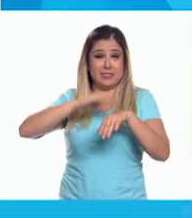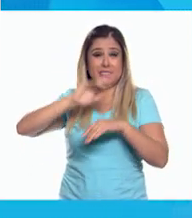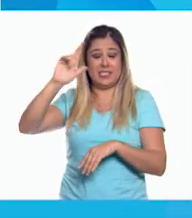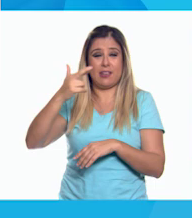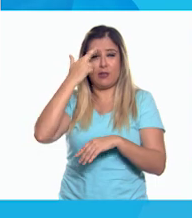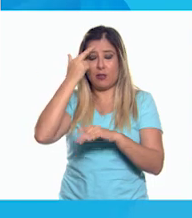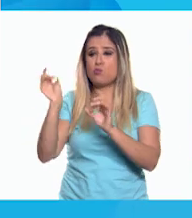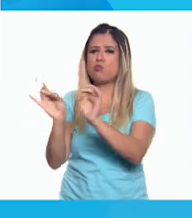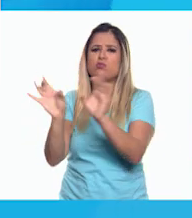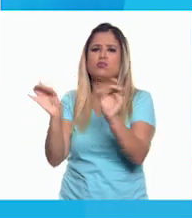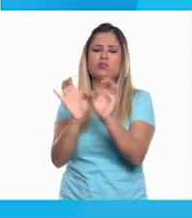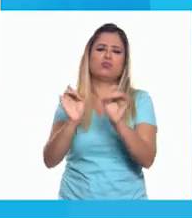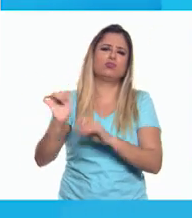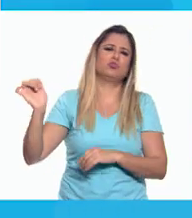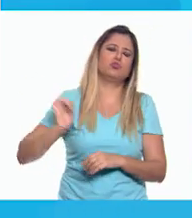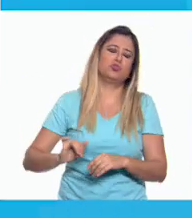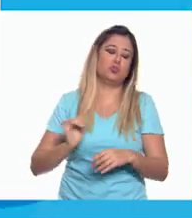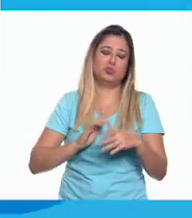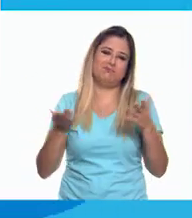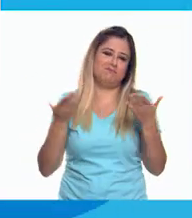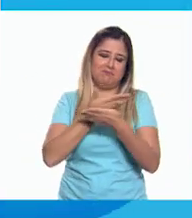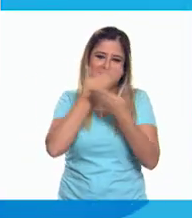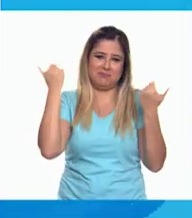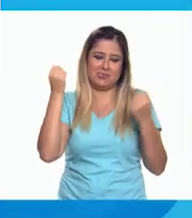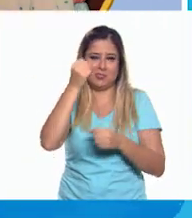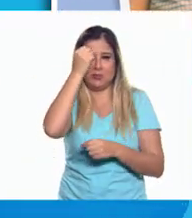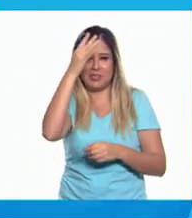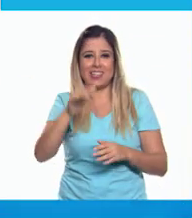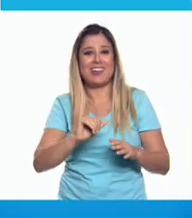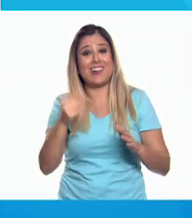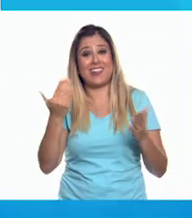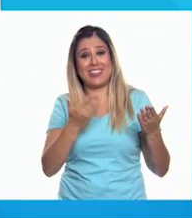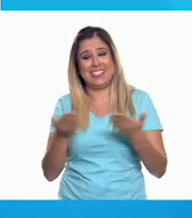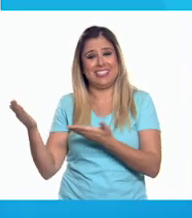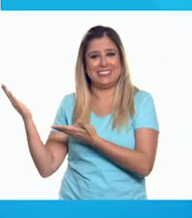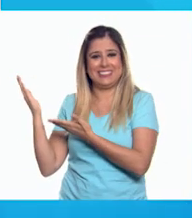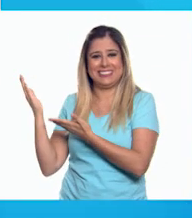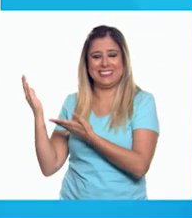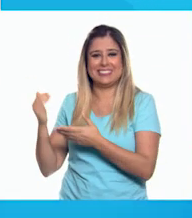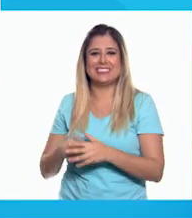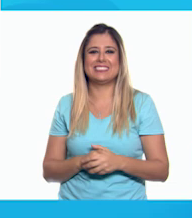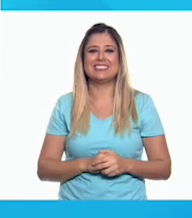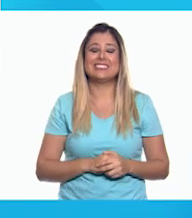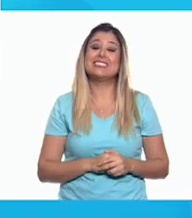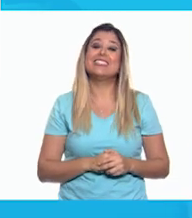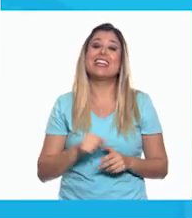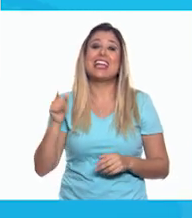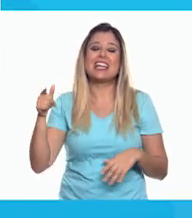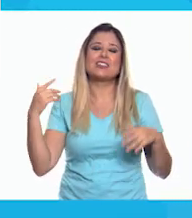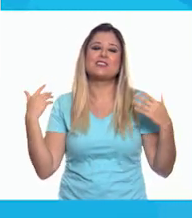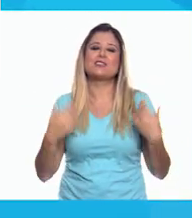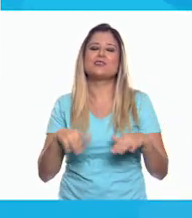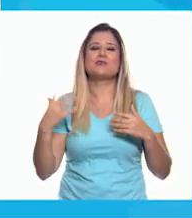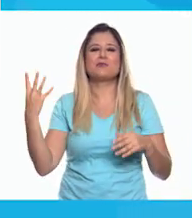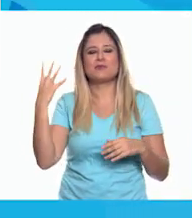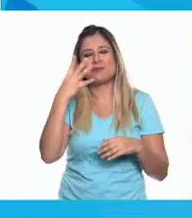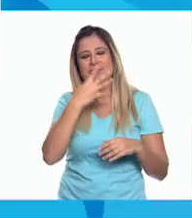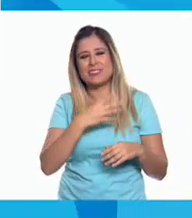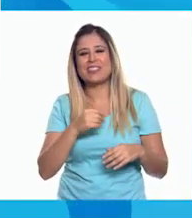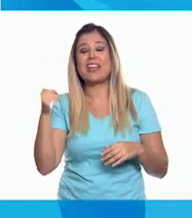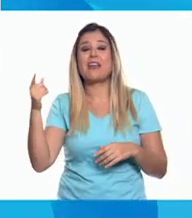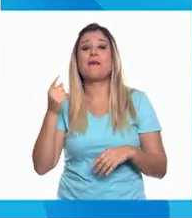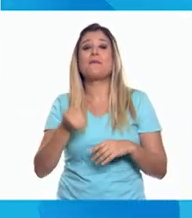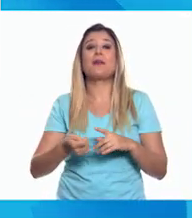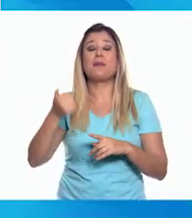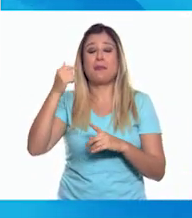ciertos acontecimientos. Pasan muchas cosas. Vamos a ver otra imagen. ¿Tres más? Ay, de esos momentos sí me acuerdo. Mira. En la